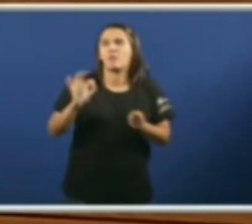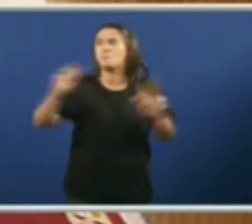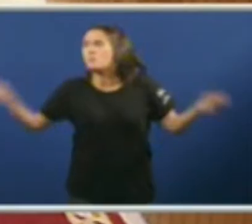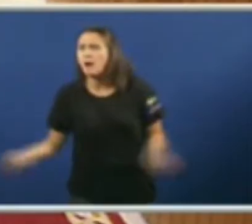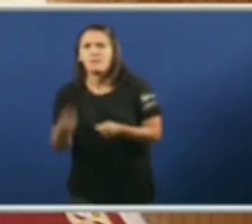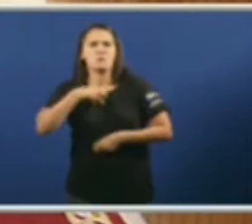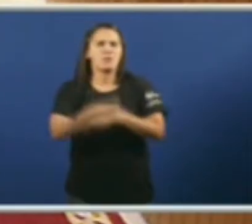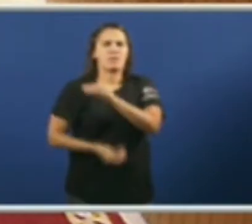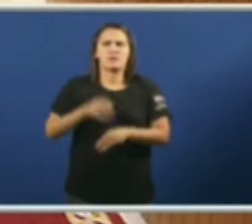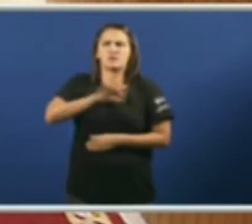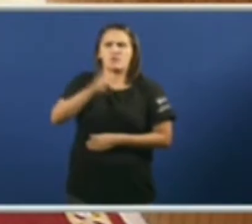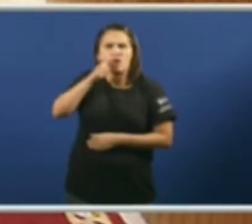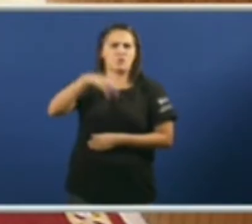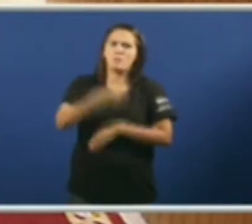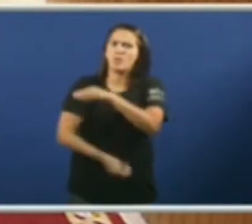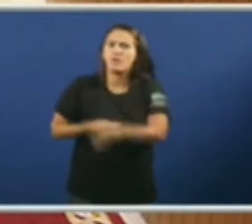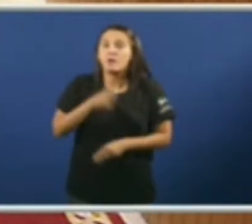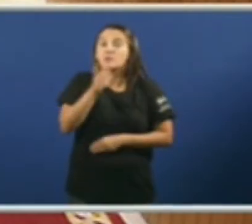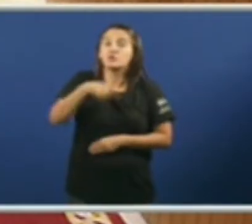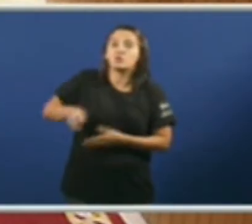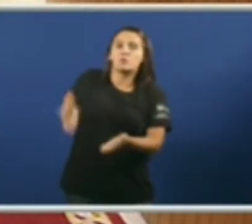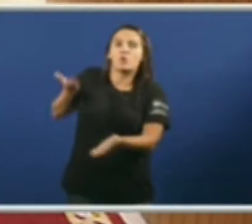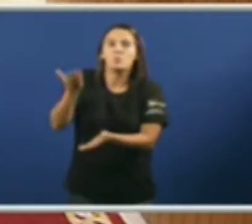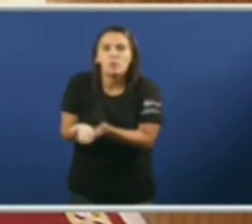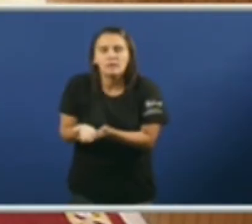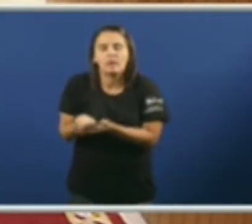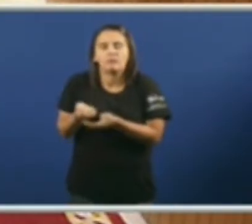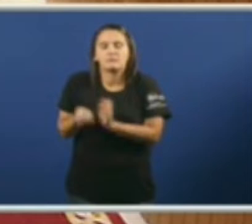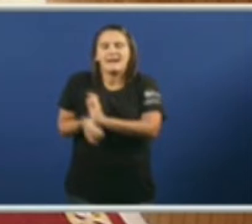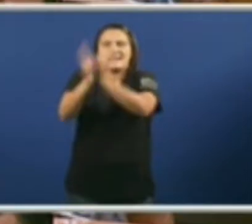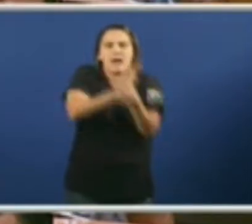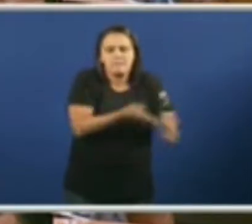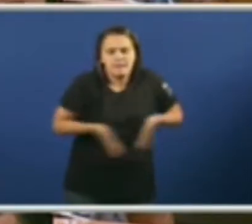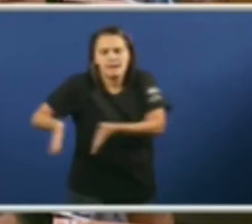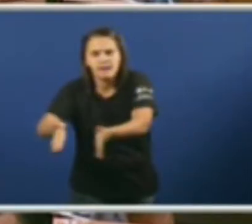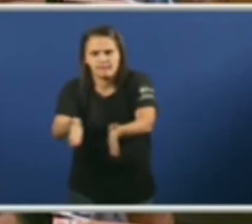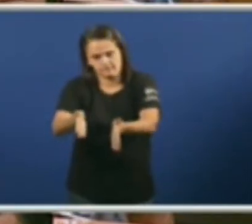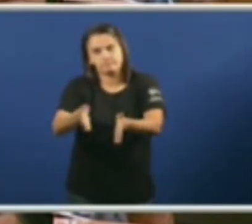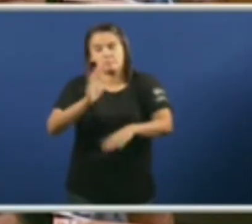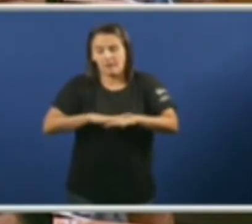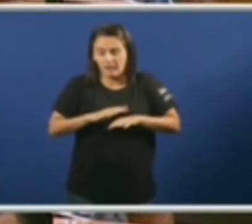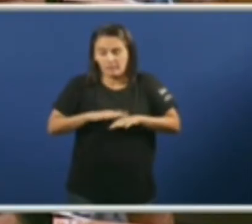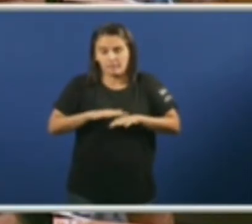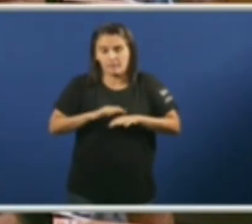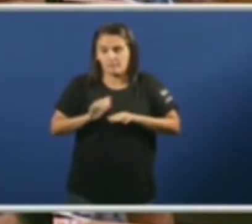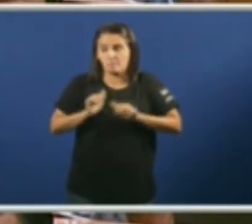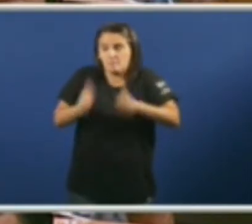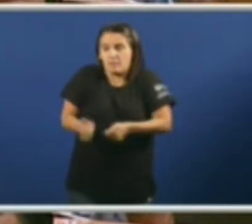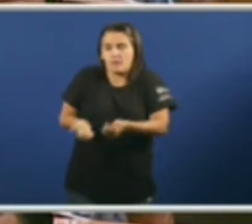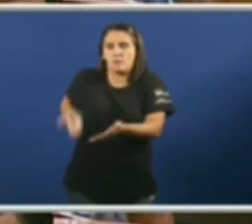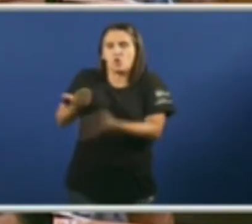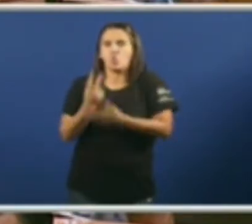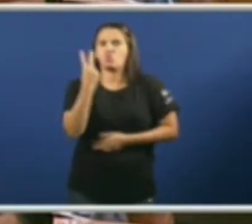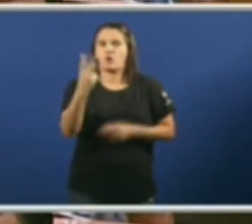propaganda, señor Feijóo. Por iso nós o que lle propoñemos é un cambio de rumbo. E para empezar, facémoslle dúas